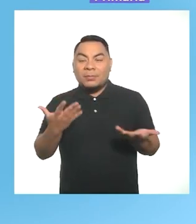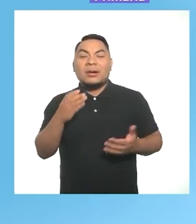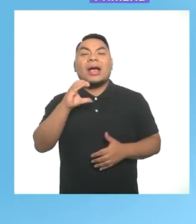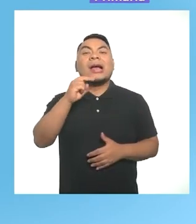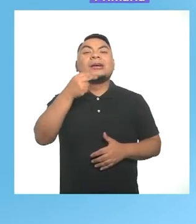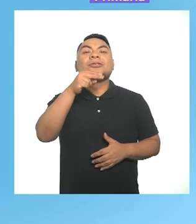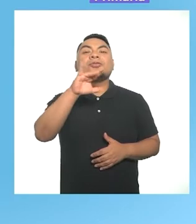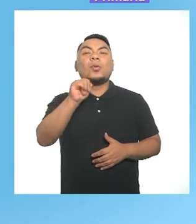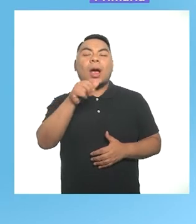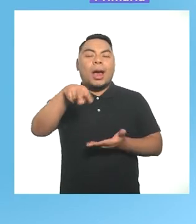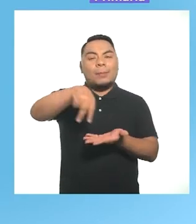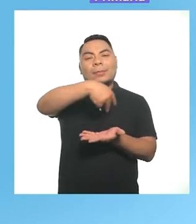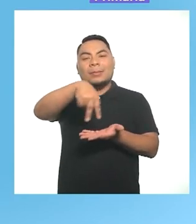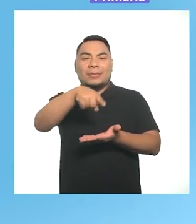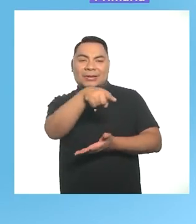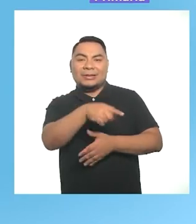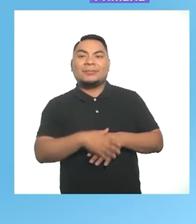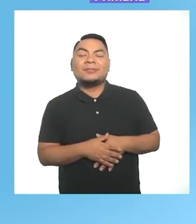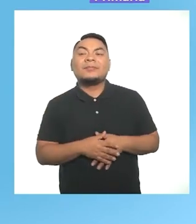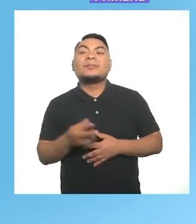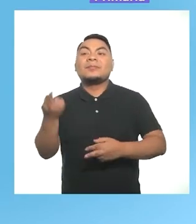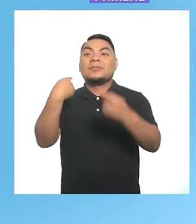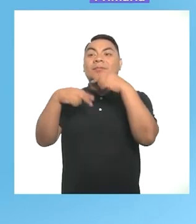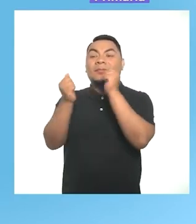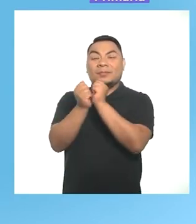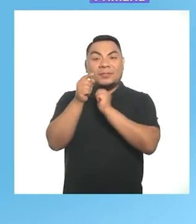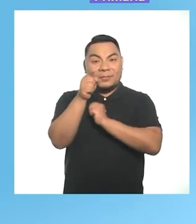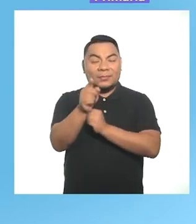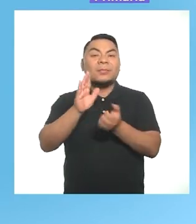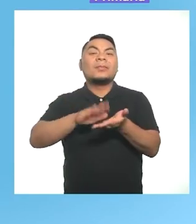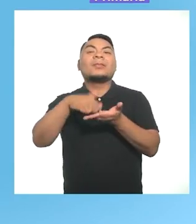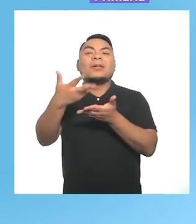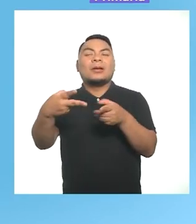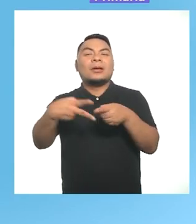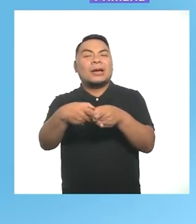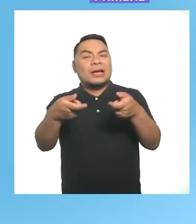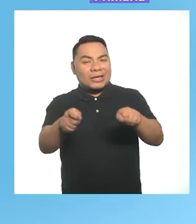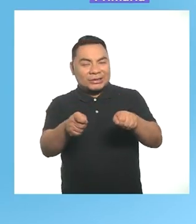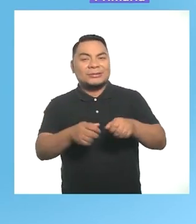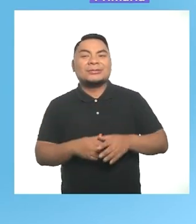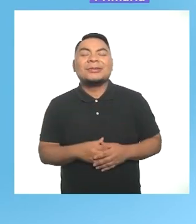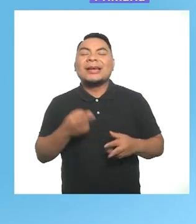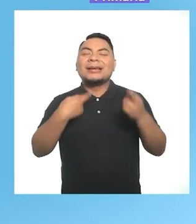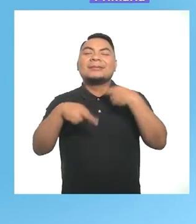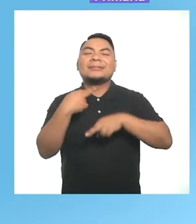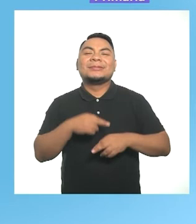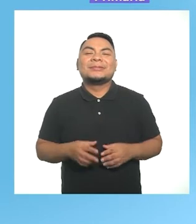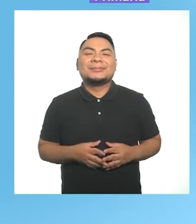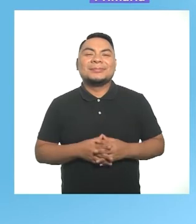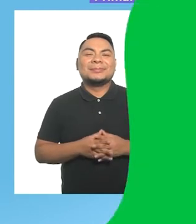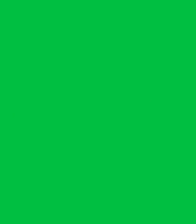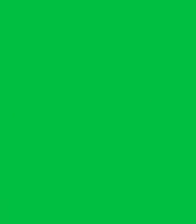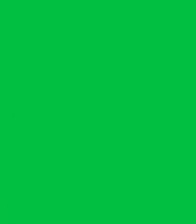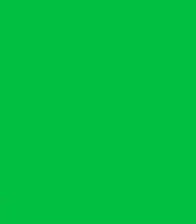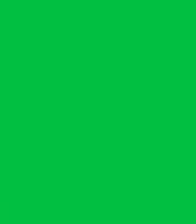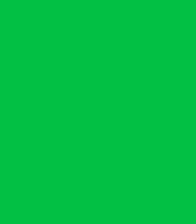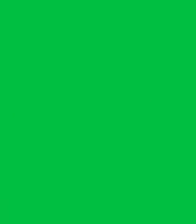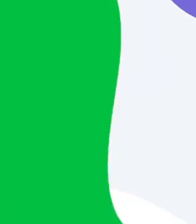la cashua de Pampa Cancha. Volveremos con ustedes después de la pausa comercial. ¡Ya regresamos!